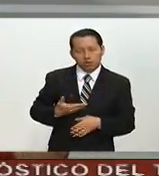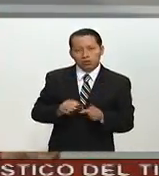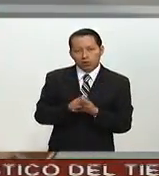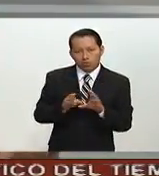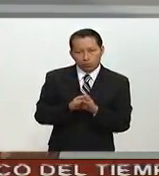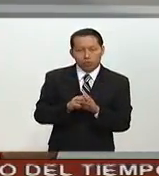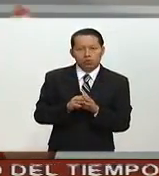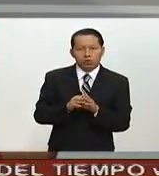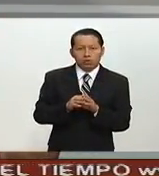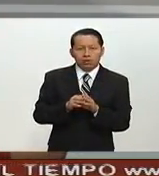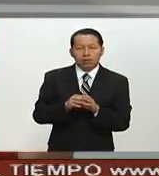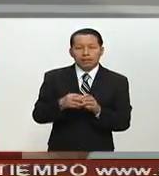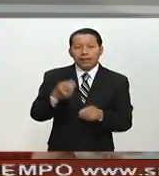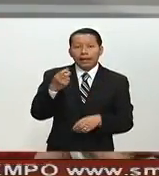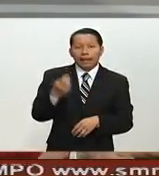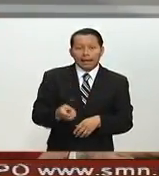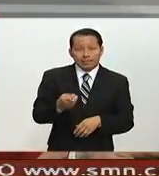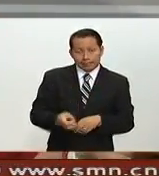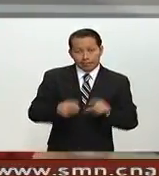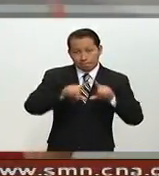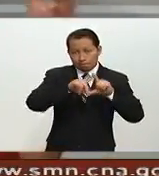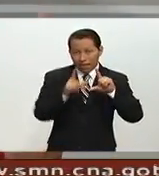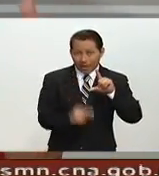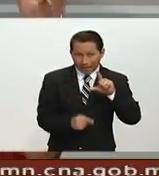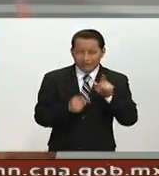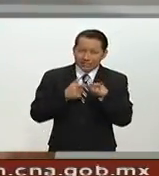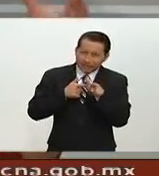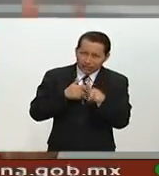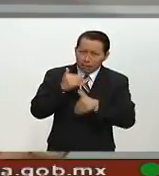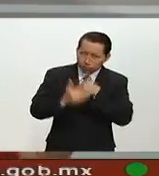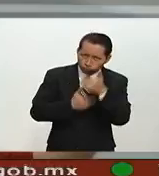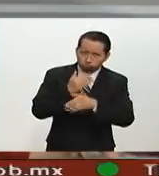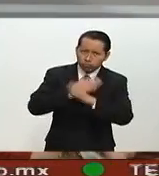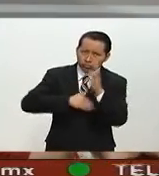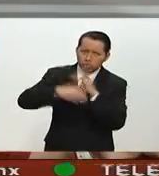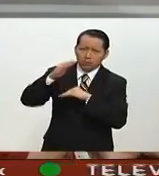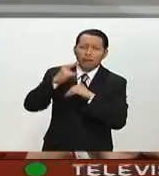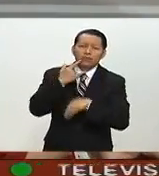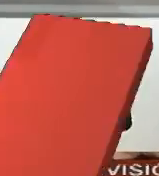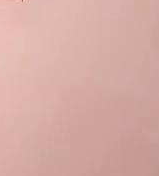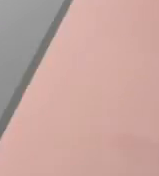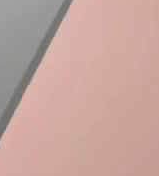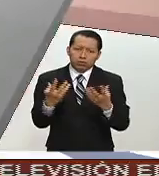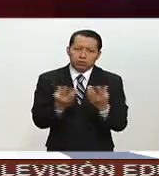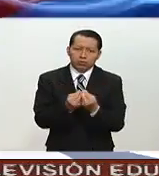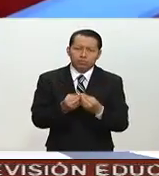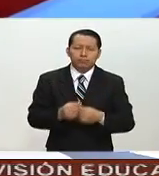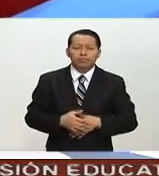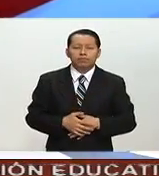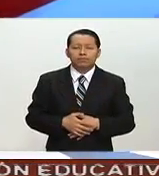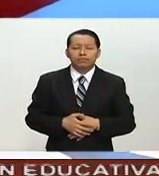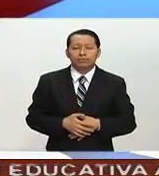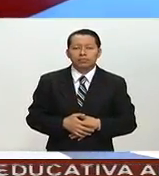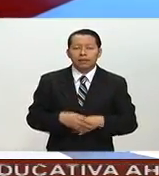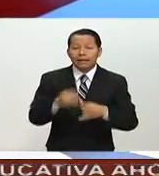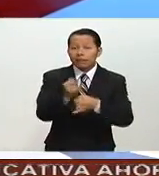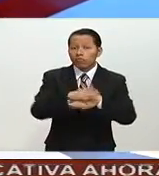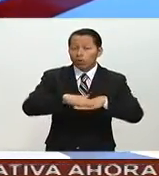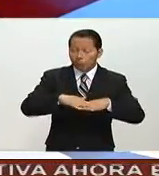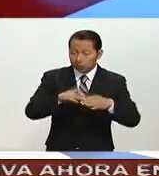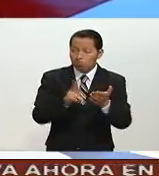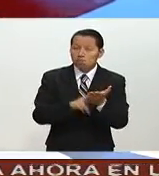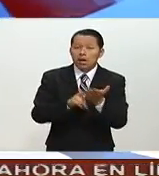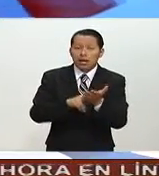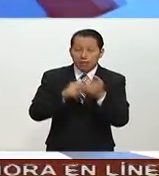la manera de que este país salga adelante es con esta suma de esfuerzos. Esta es una información que vale la